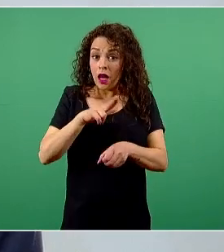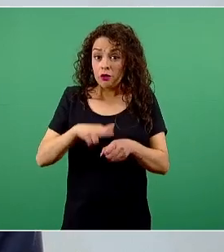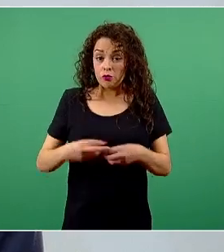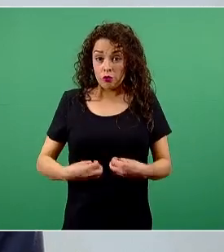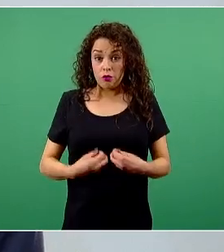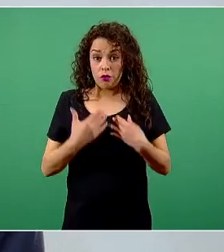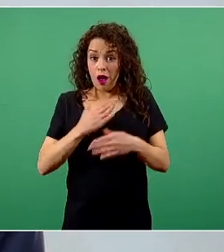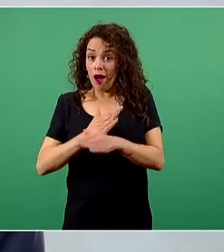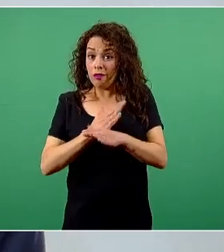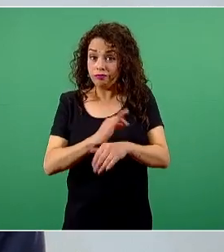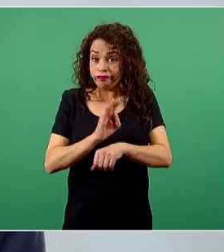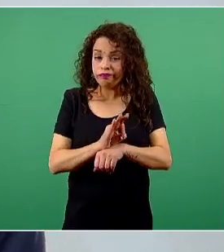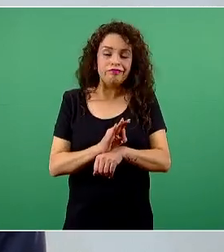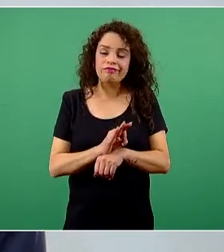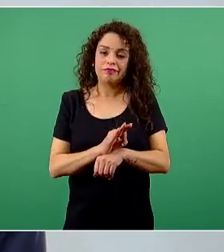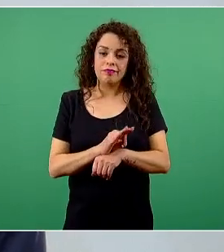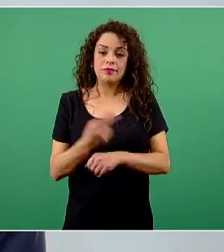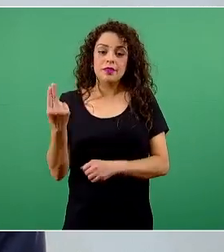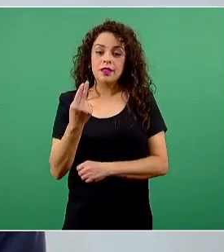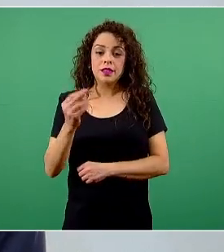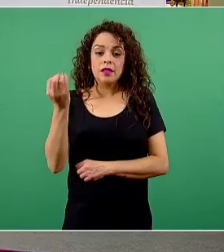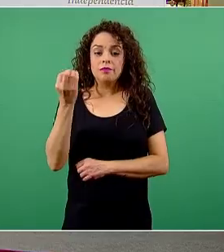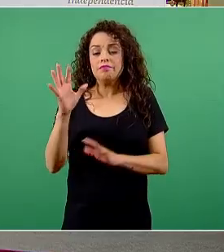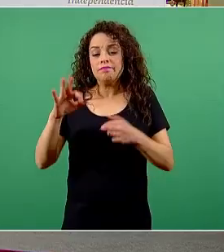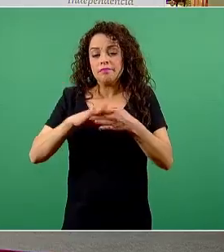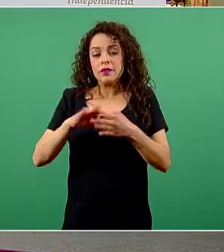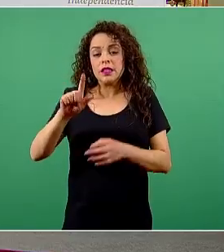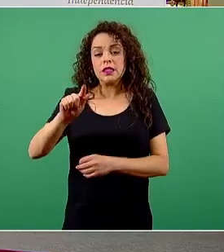Necesitaríamos al menos el 75%.